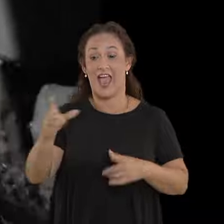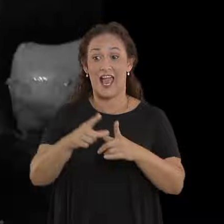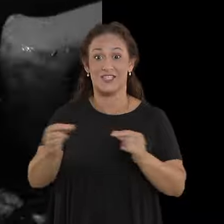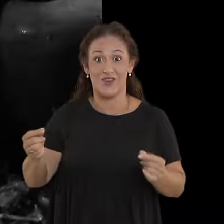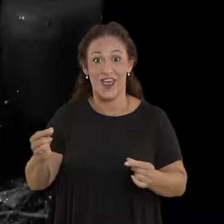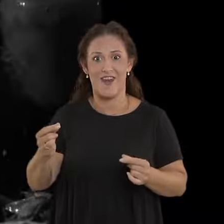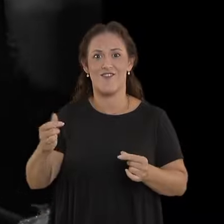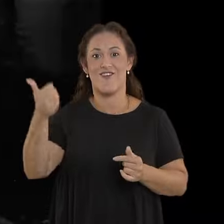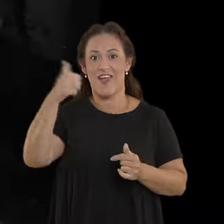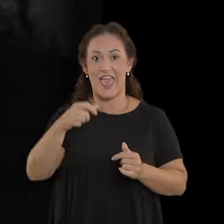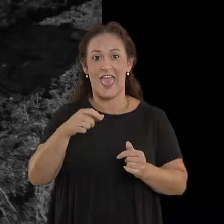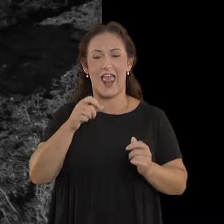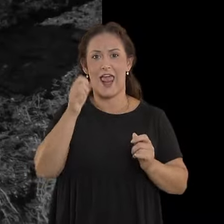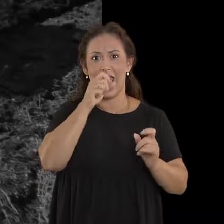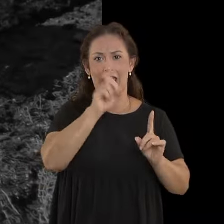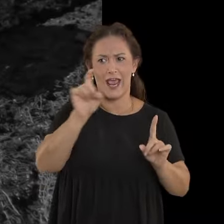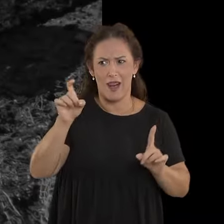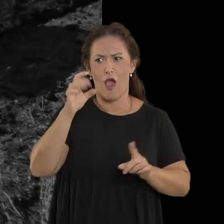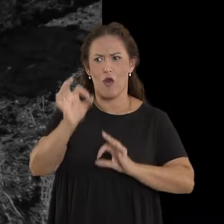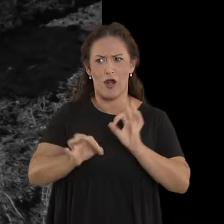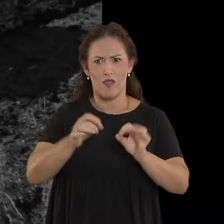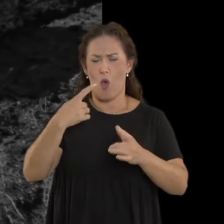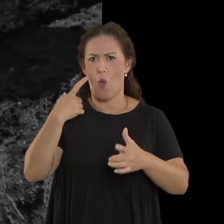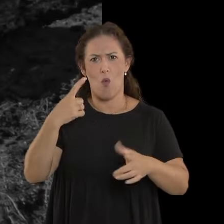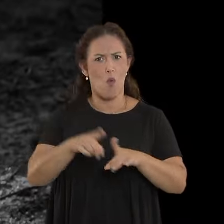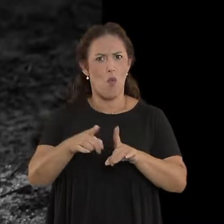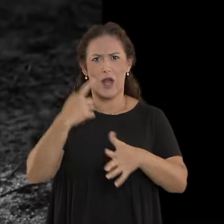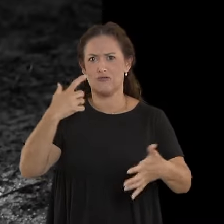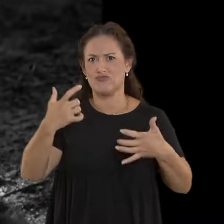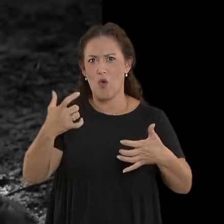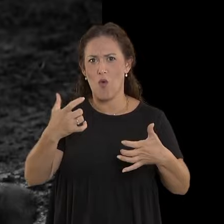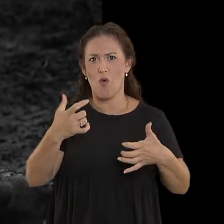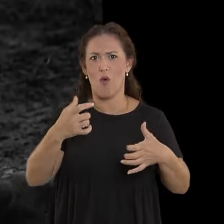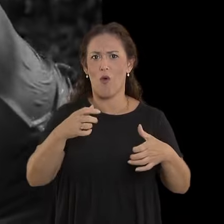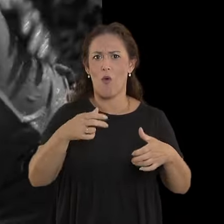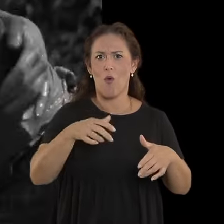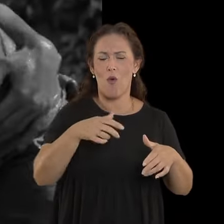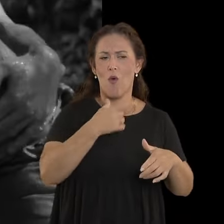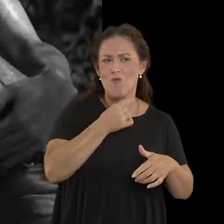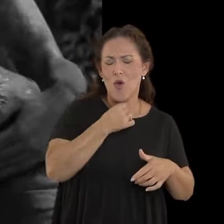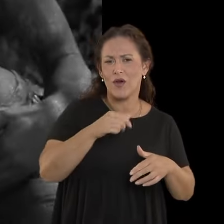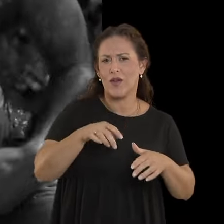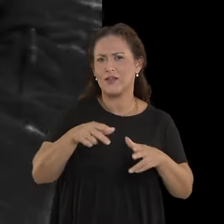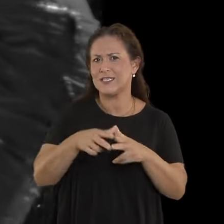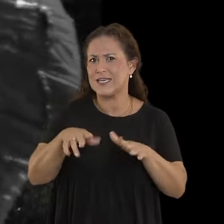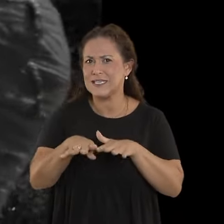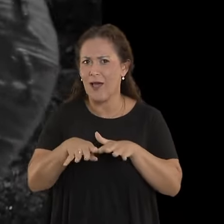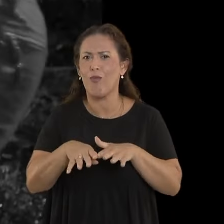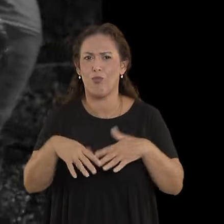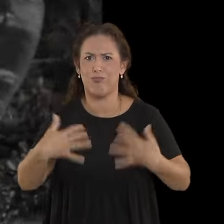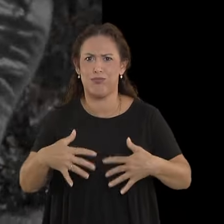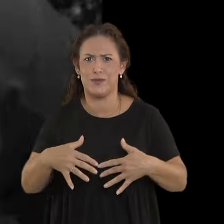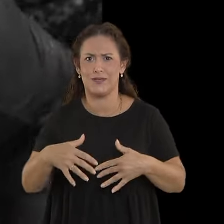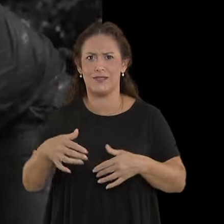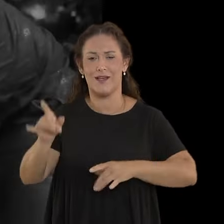El asturiano ha organizado una gira que promete ser todo un show, que si hay humor y crítica social, por un tubo, y